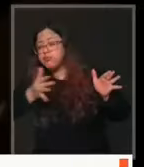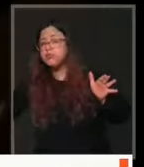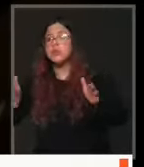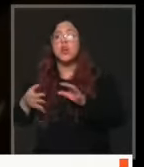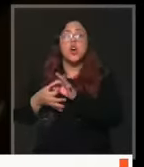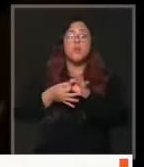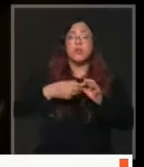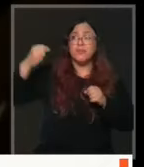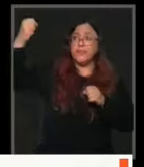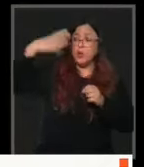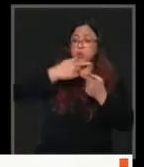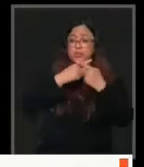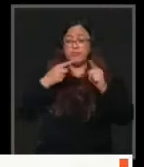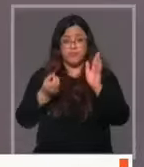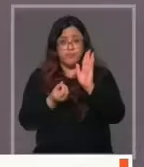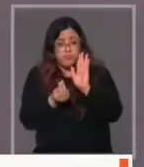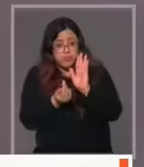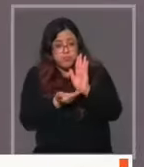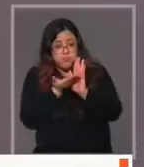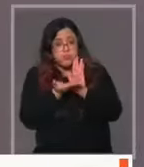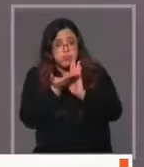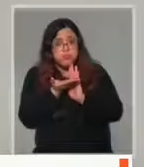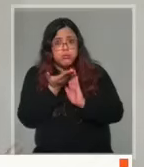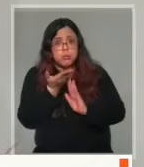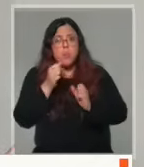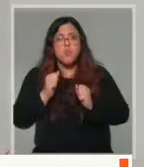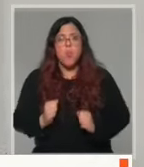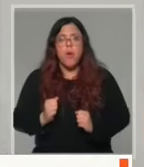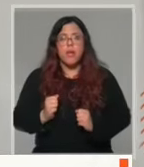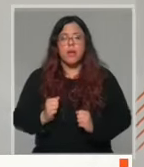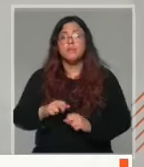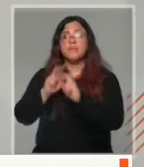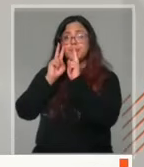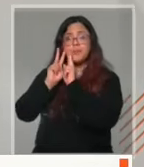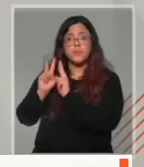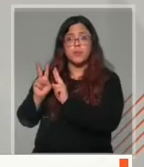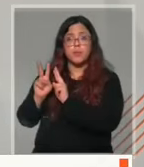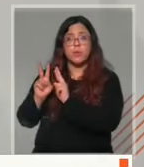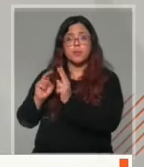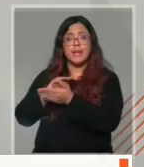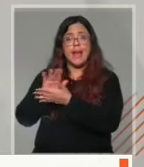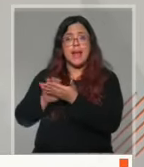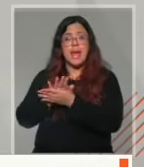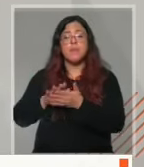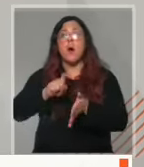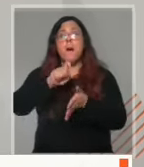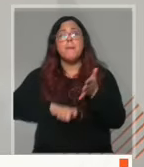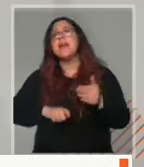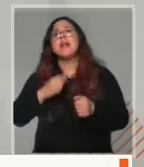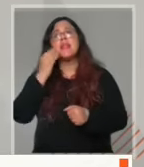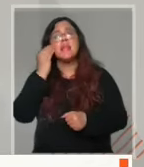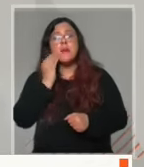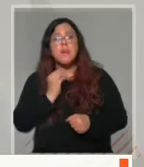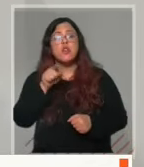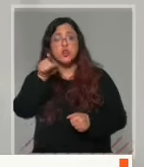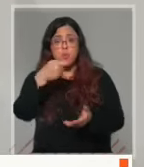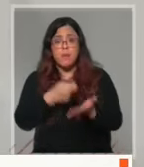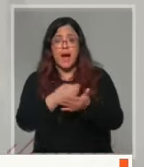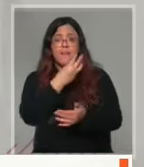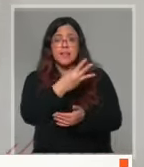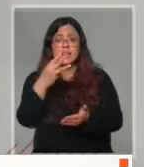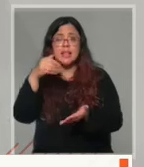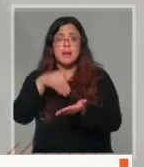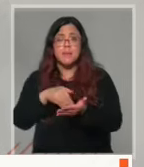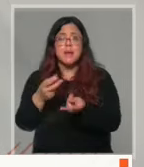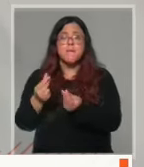tarifa de la luz podrían continuar aumentando. Veamos un ejemplo. Si en mayo, antes de la primera alza, usted pagaba 33